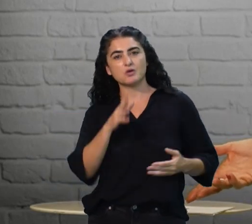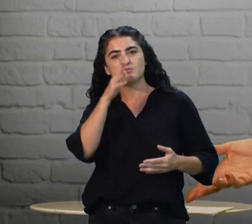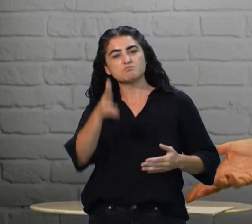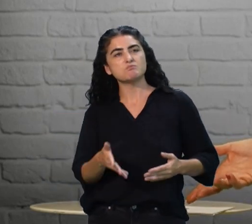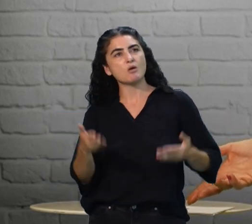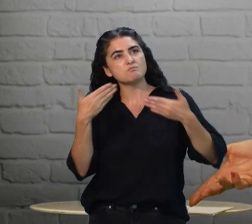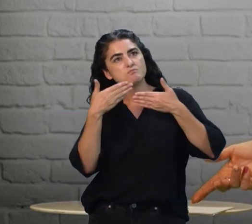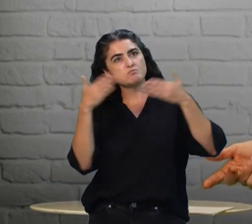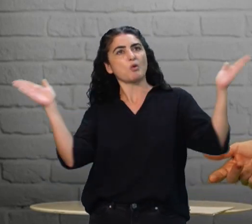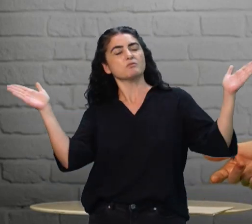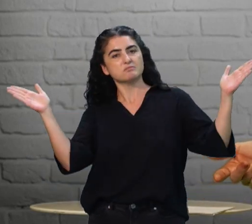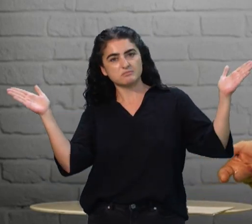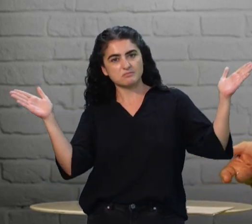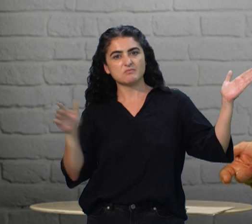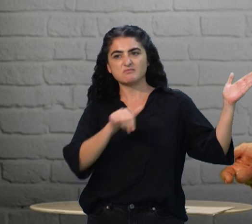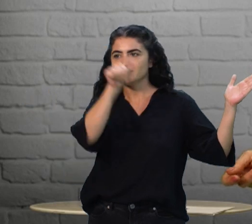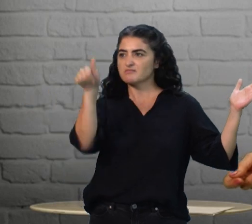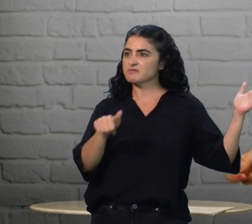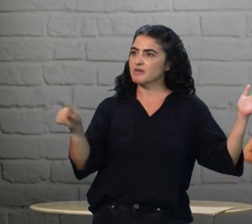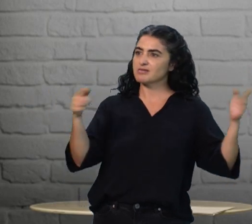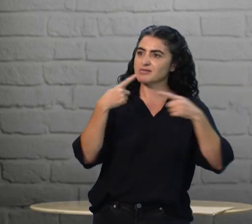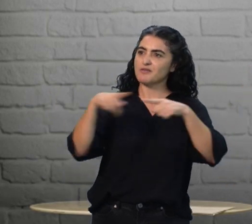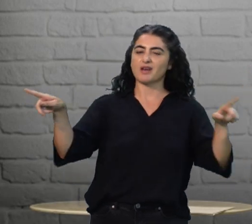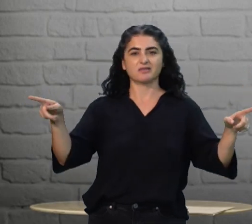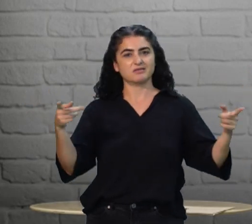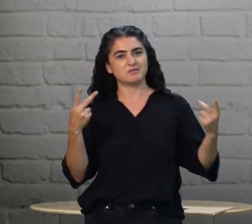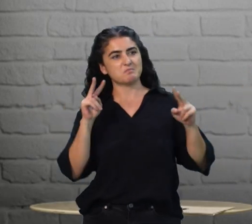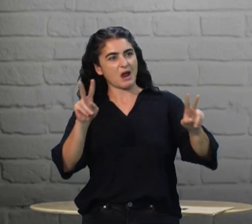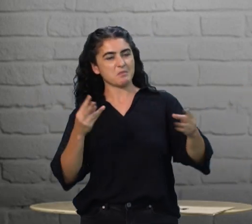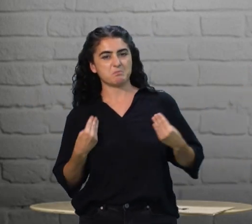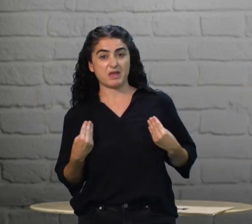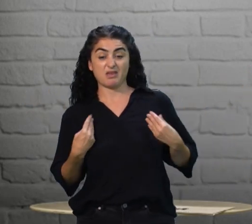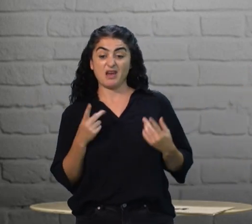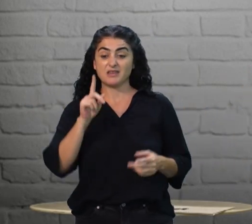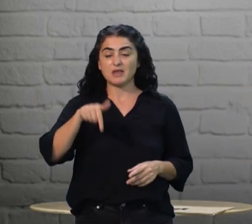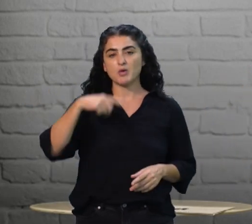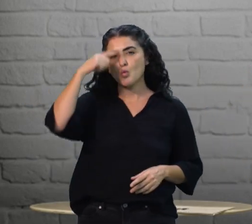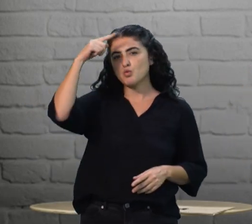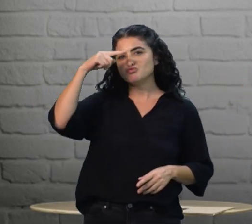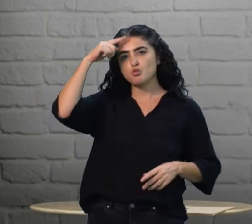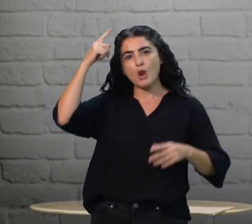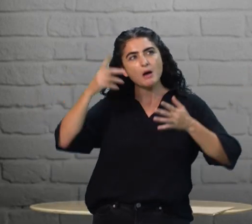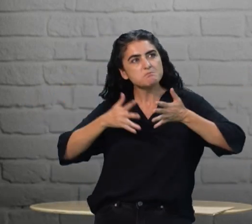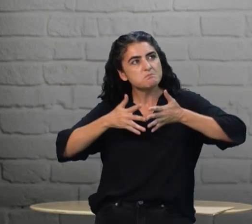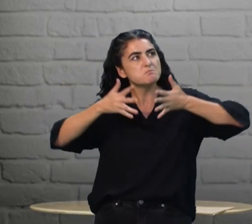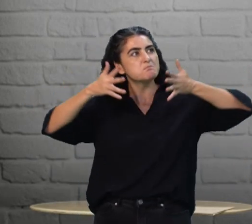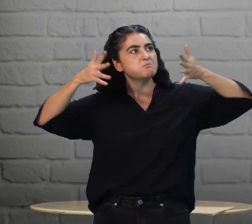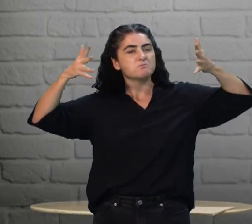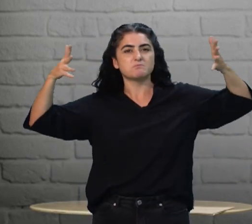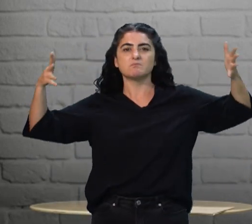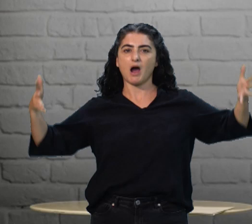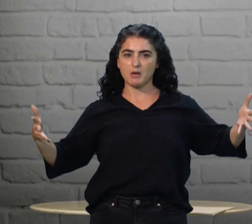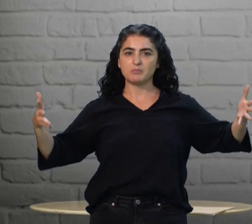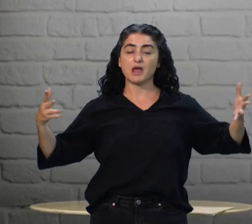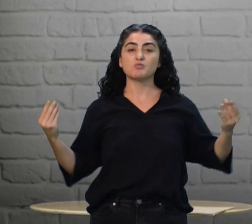diferente de los demás y también tiene una cultura más amplia y y mucho